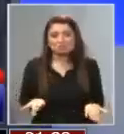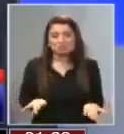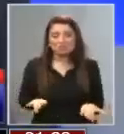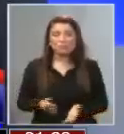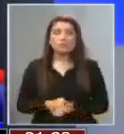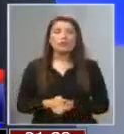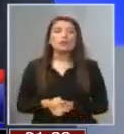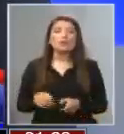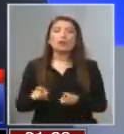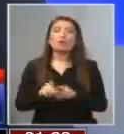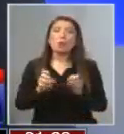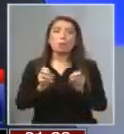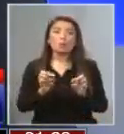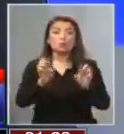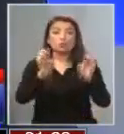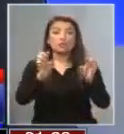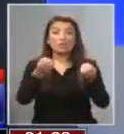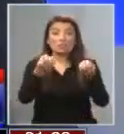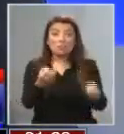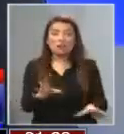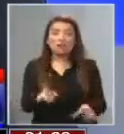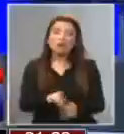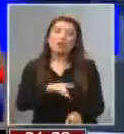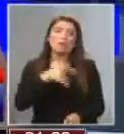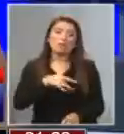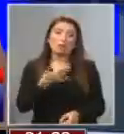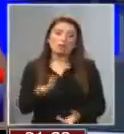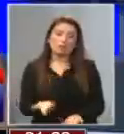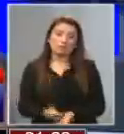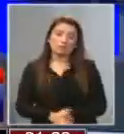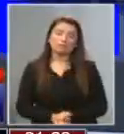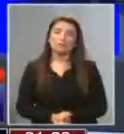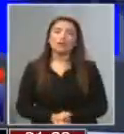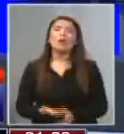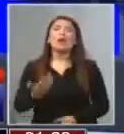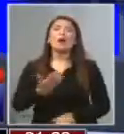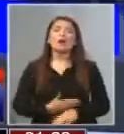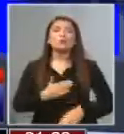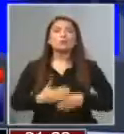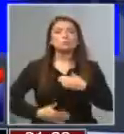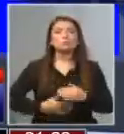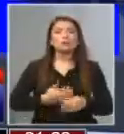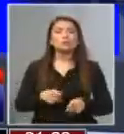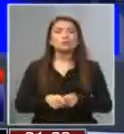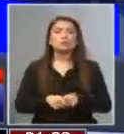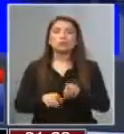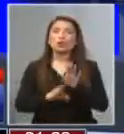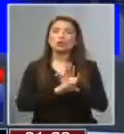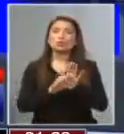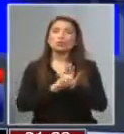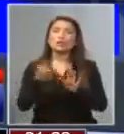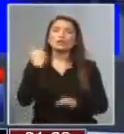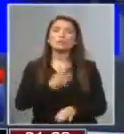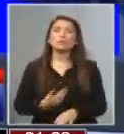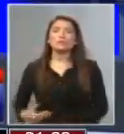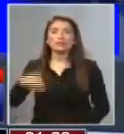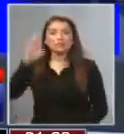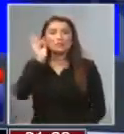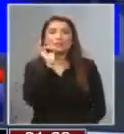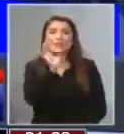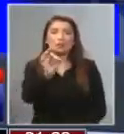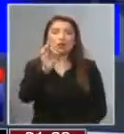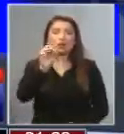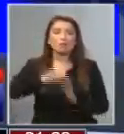perder esa oportunidad es algo que uno puede lamentar. Hay un paso en este proceso constituyente que anunció la presidenta en el mes de octubre que es